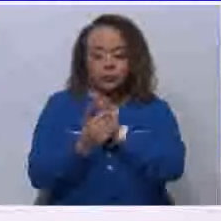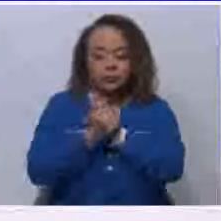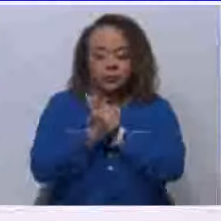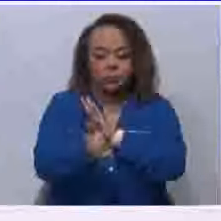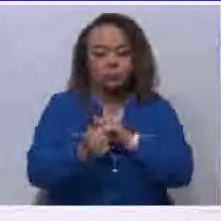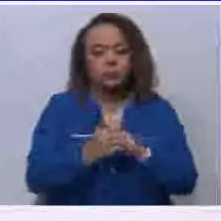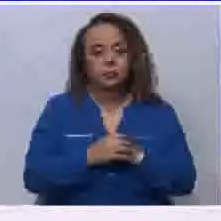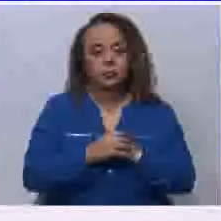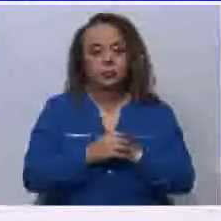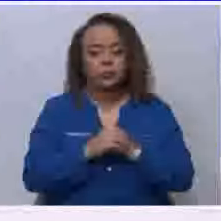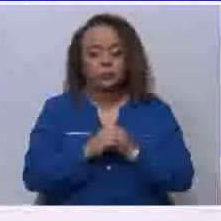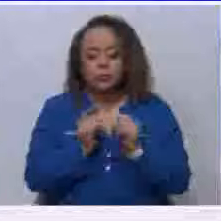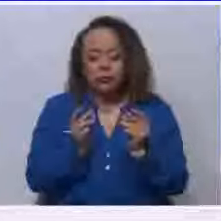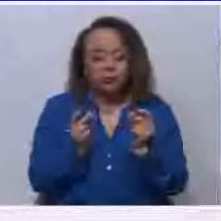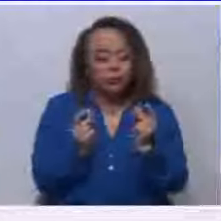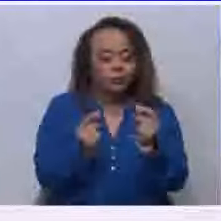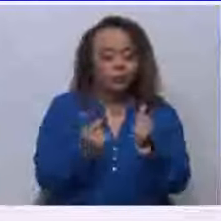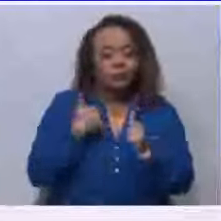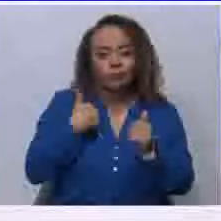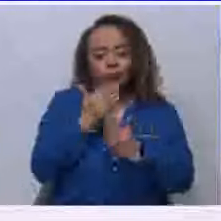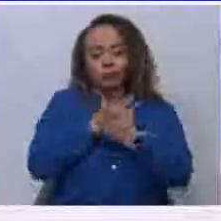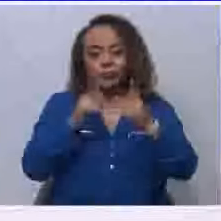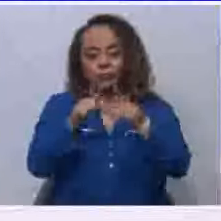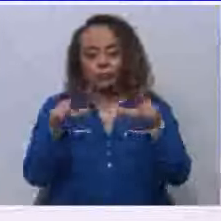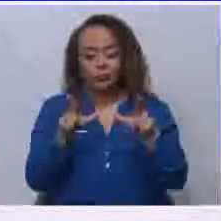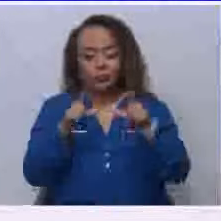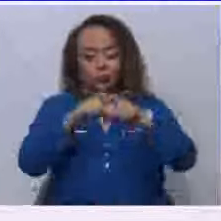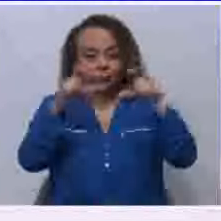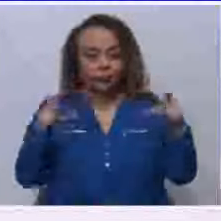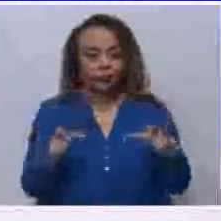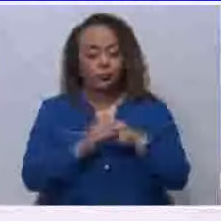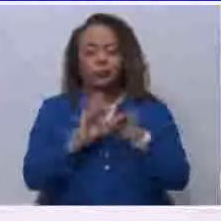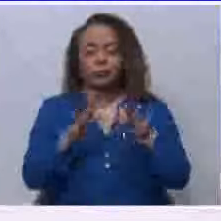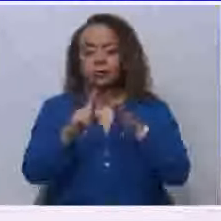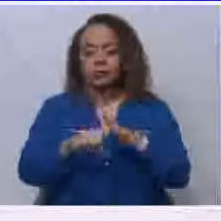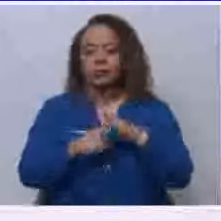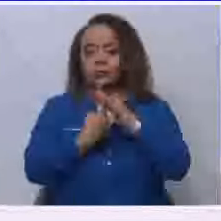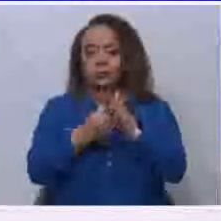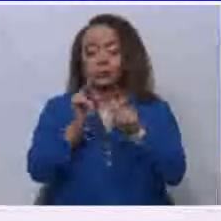la perspicacia que te imprime de ciertos lugares de la cancha, de cómo empezar a